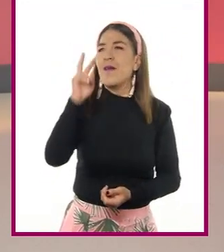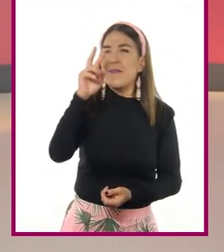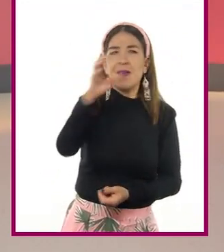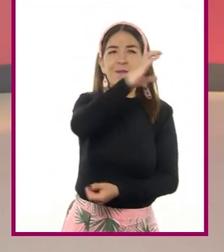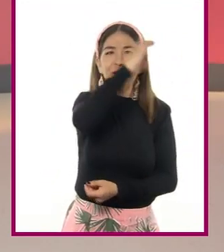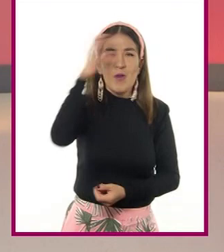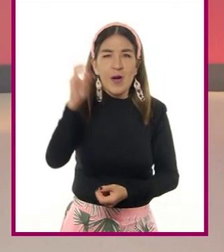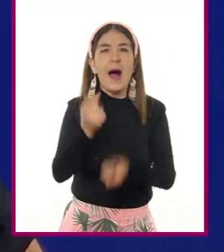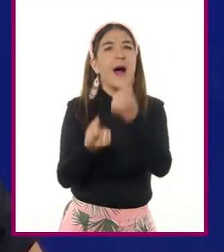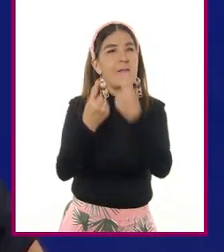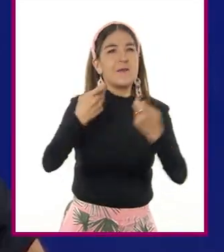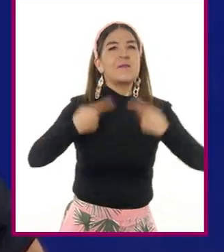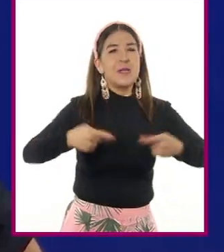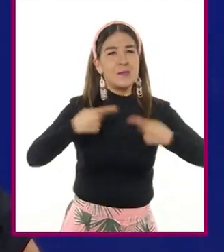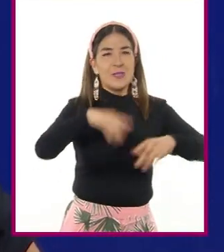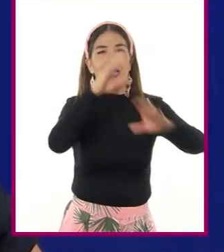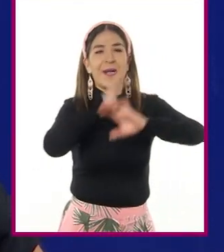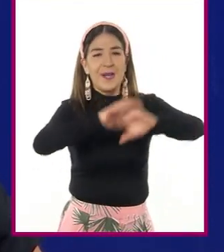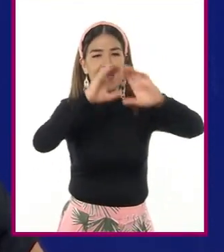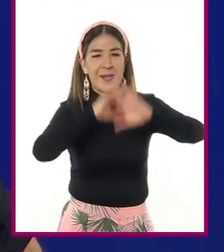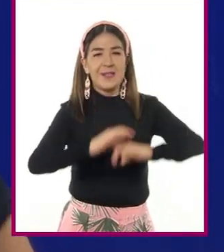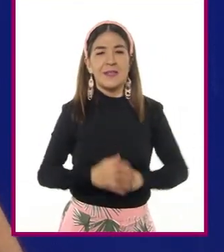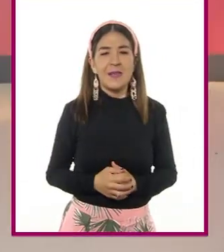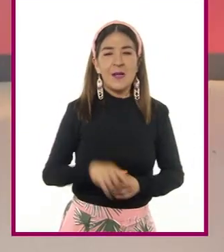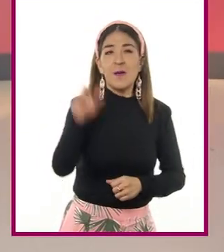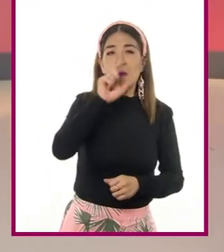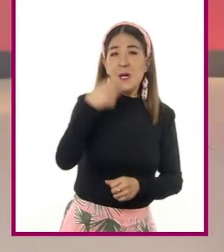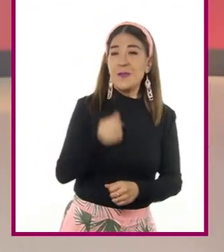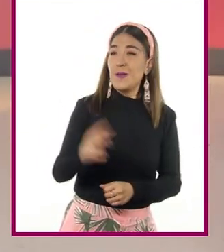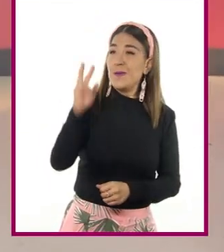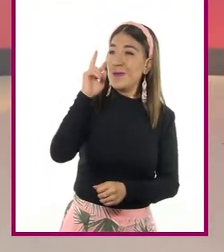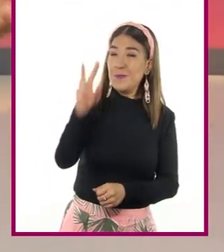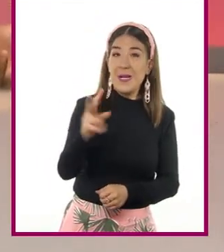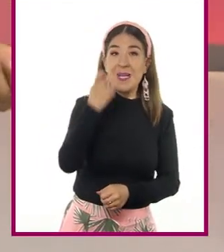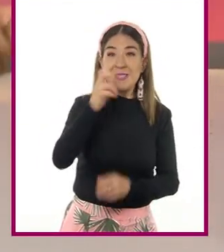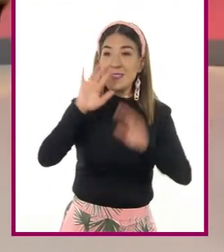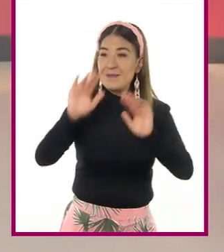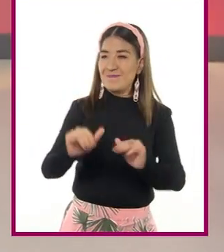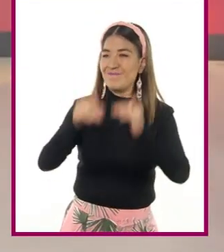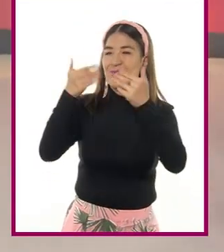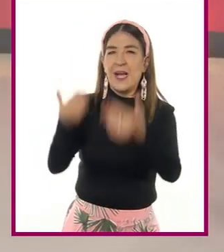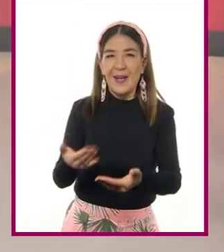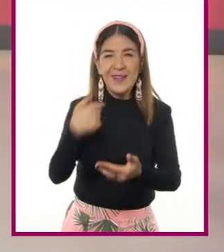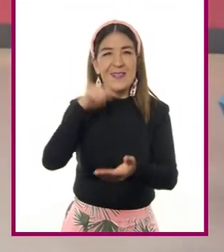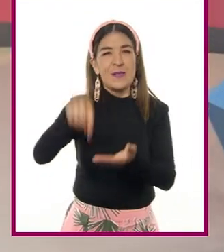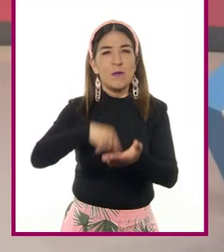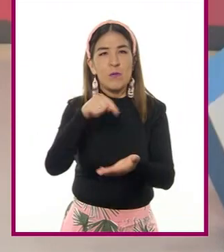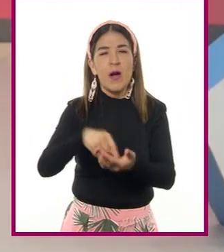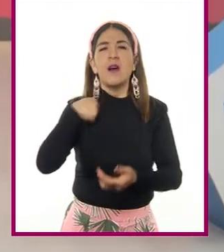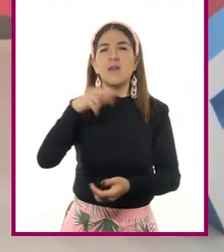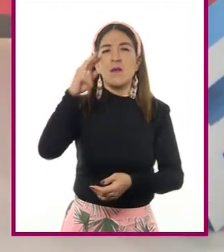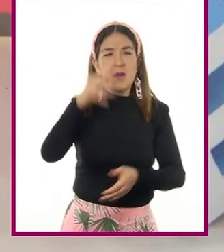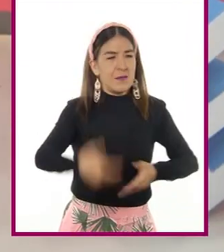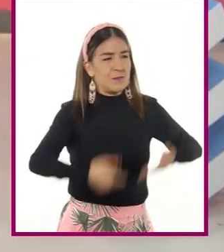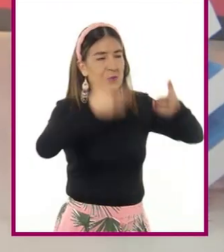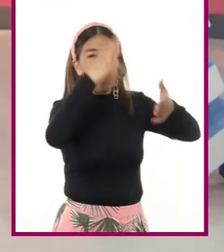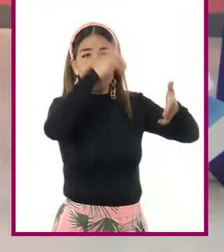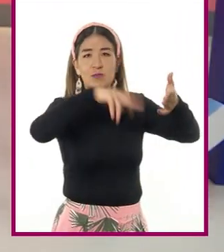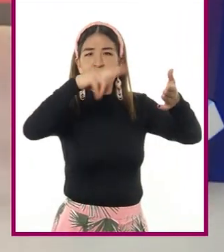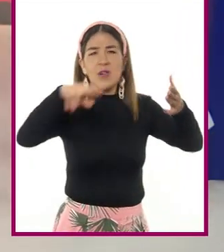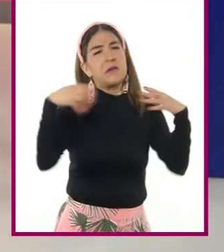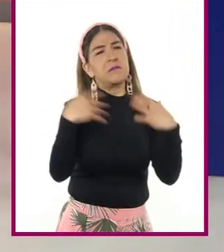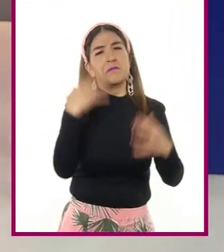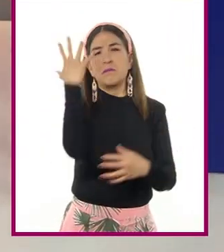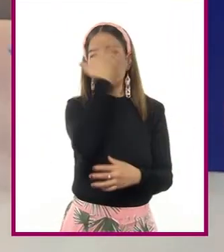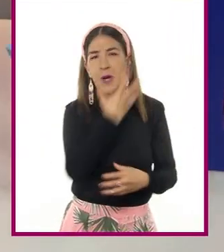de algunos cantantes. Cuando llegué a mi destino, me encontré con unos murales muy bien hechos y